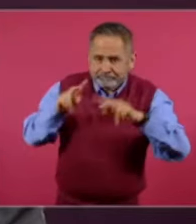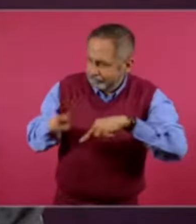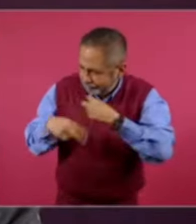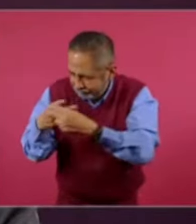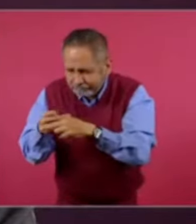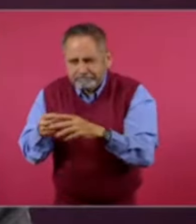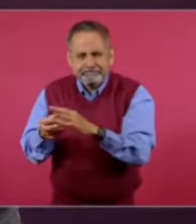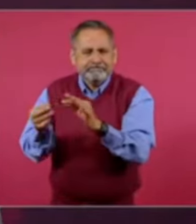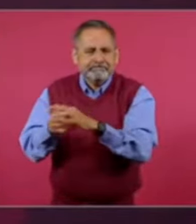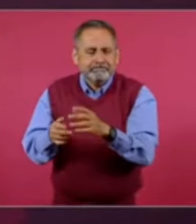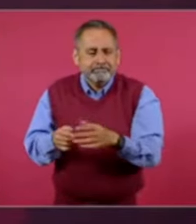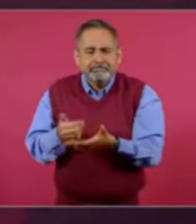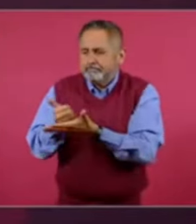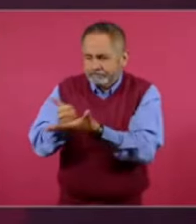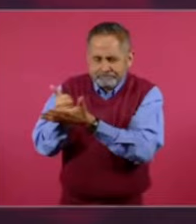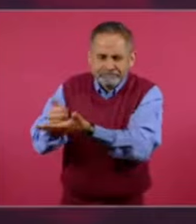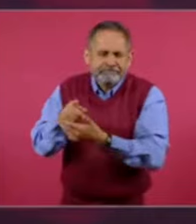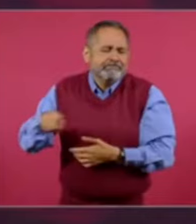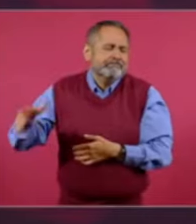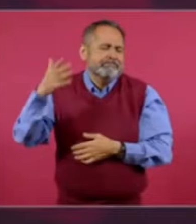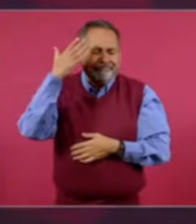que se les está ayudando,